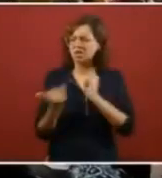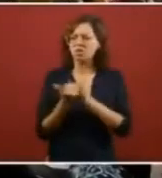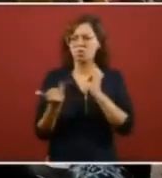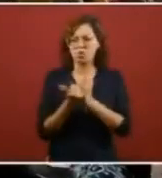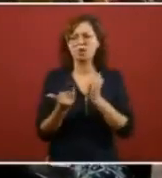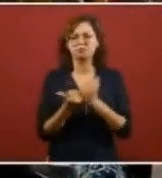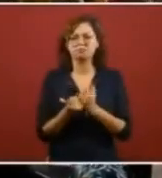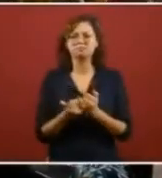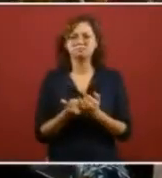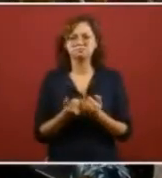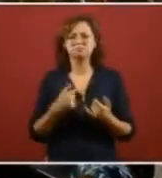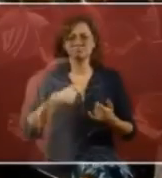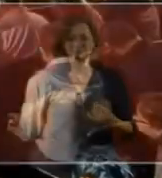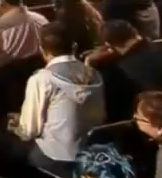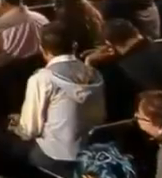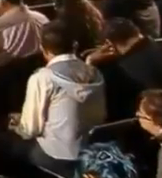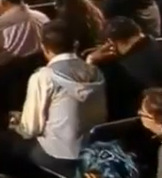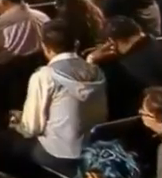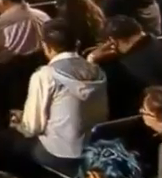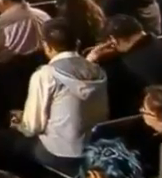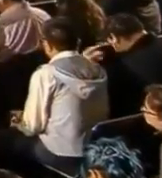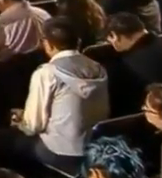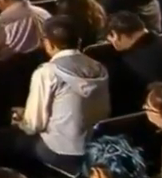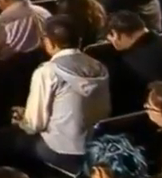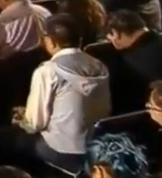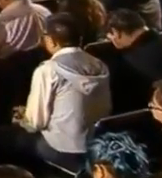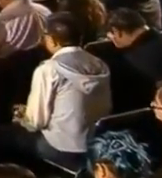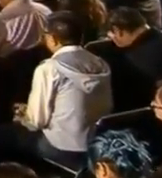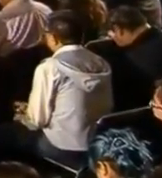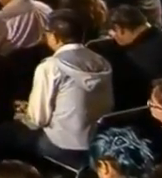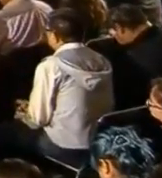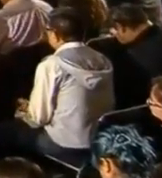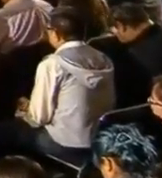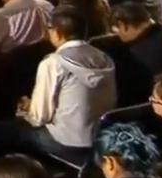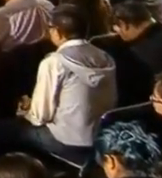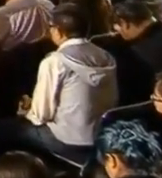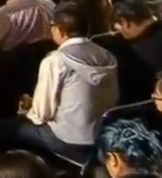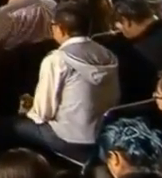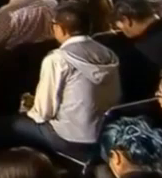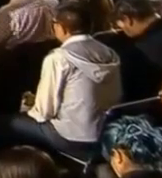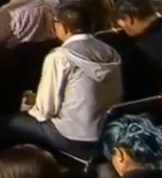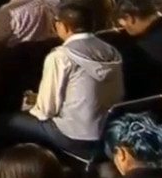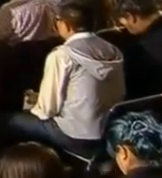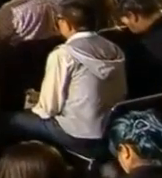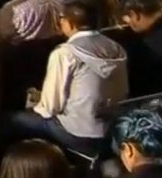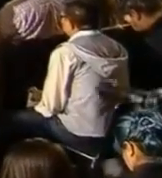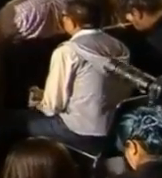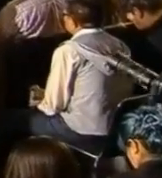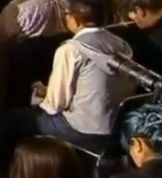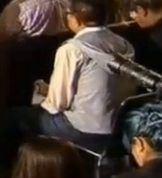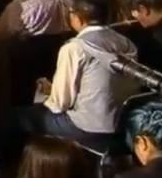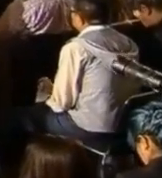así intensa de información nutricional, se la vamos a dedicar al